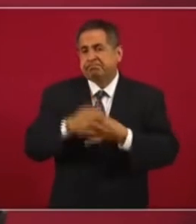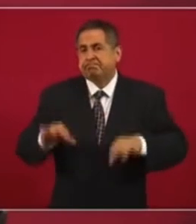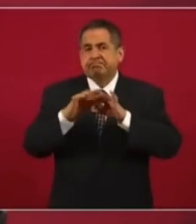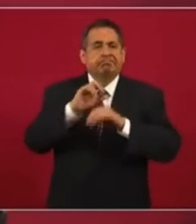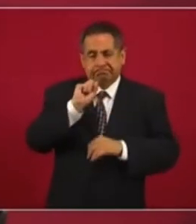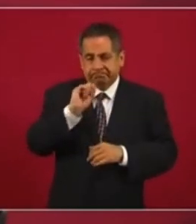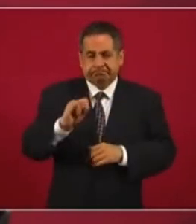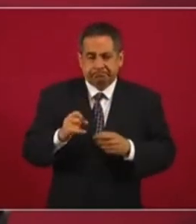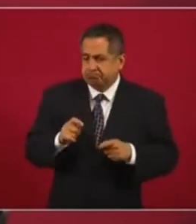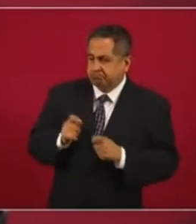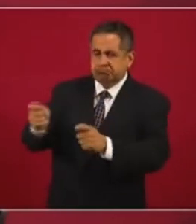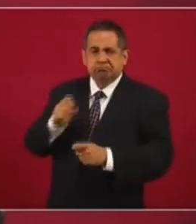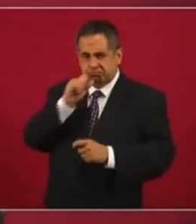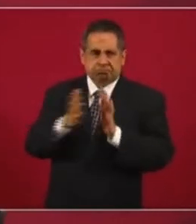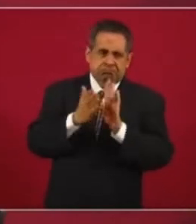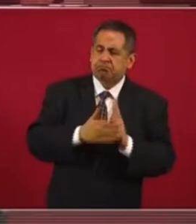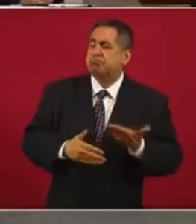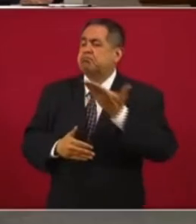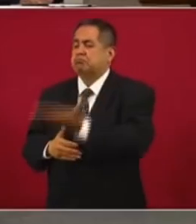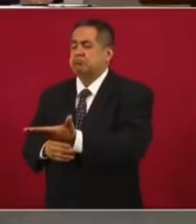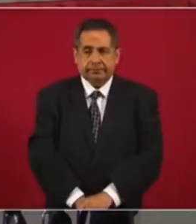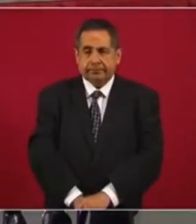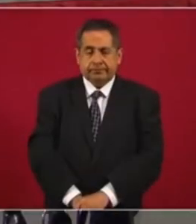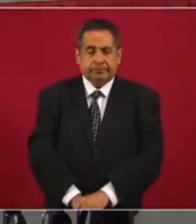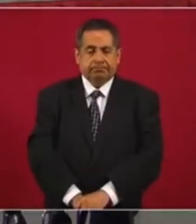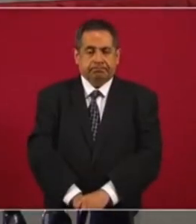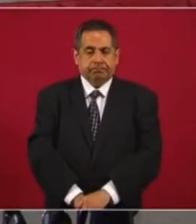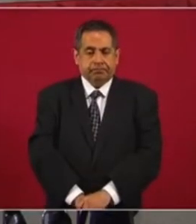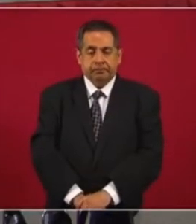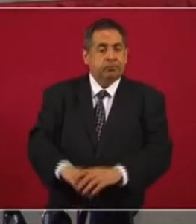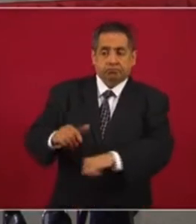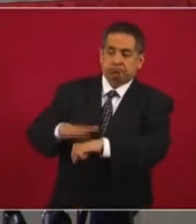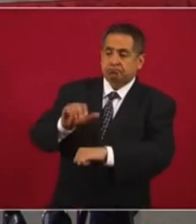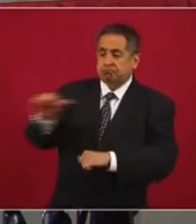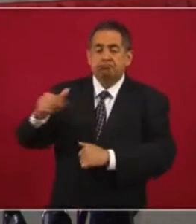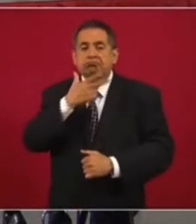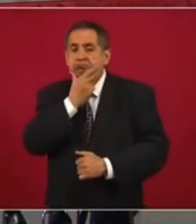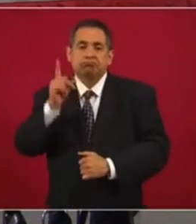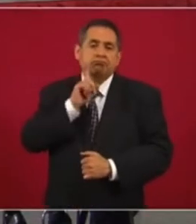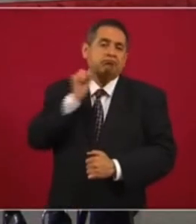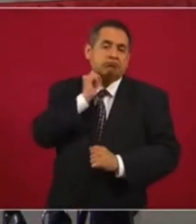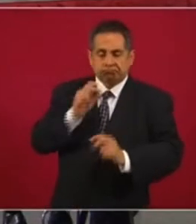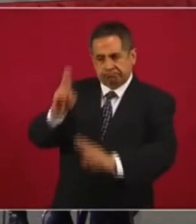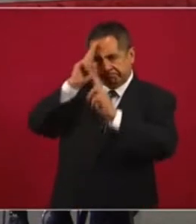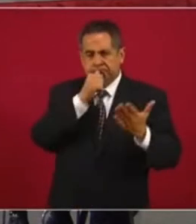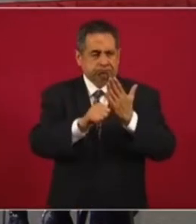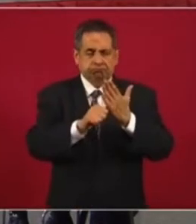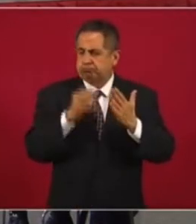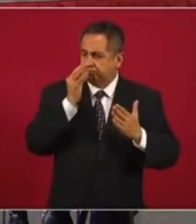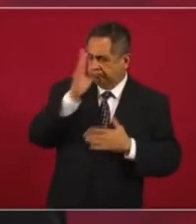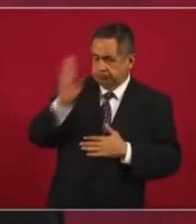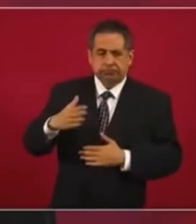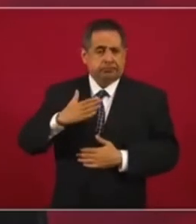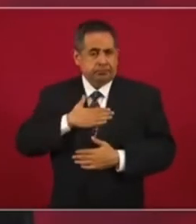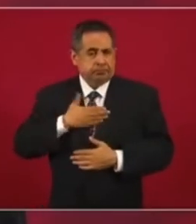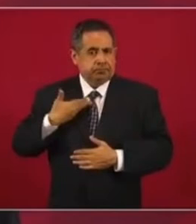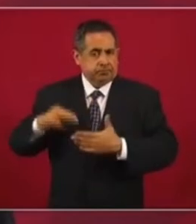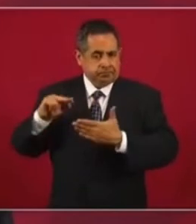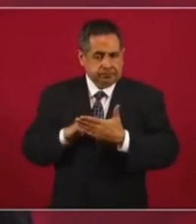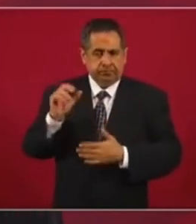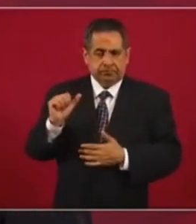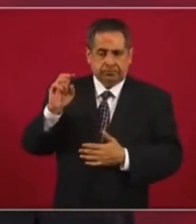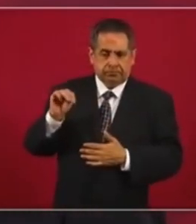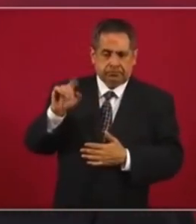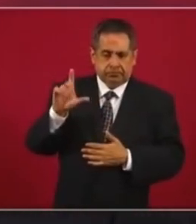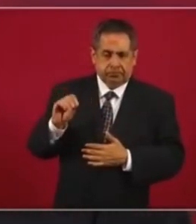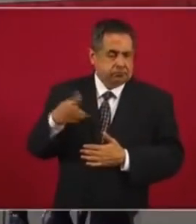importante presentar también este escrito. A las y los senadores del Honorable Congreso de la Unión, el suscrito Andrés